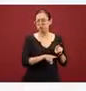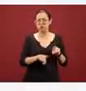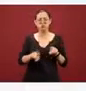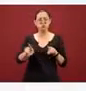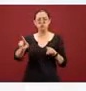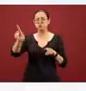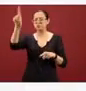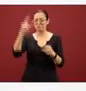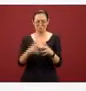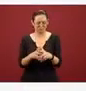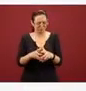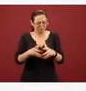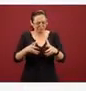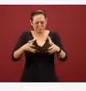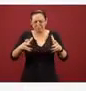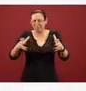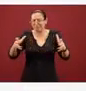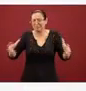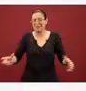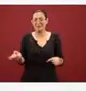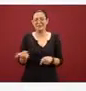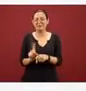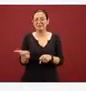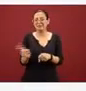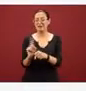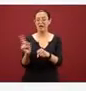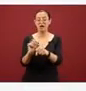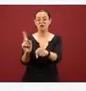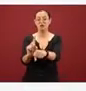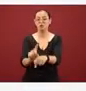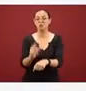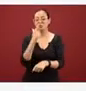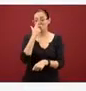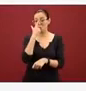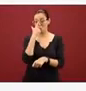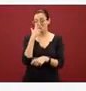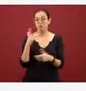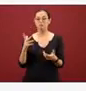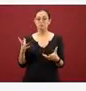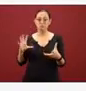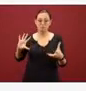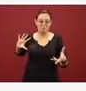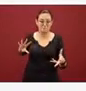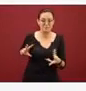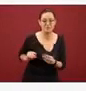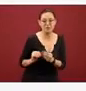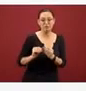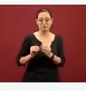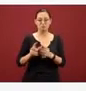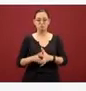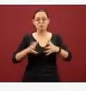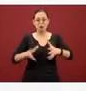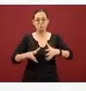van acumulando día por día, porque la cantidad de casos de cada día se fue multiplicando.